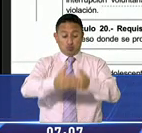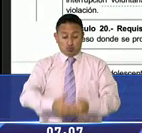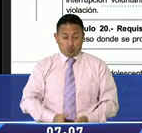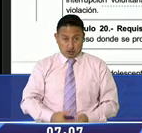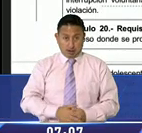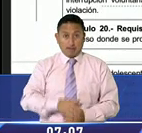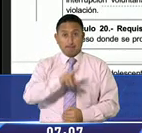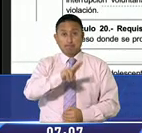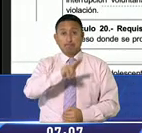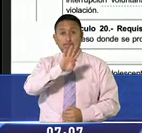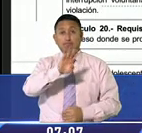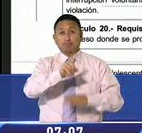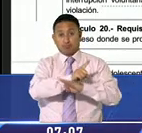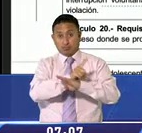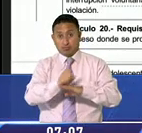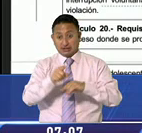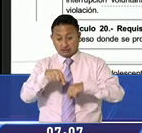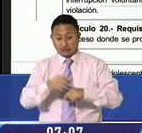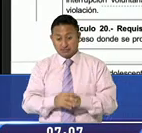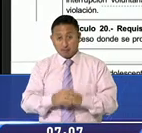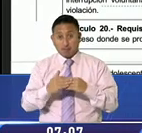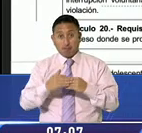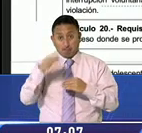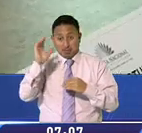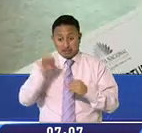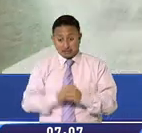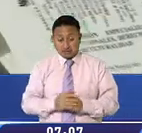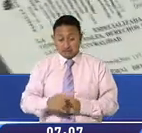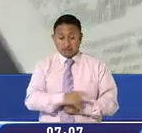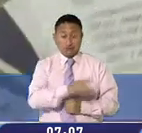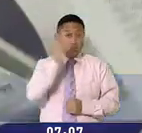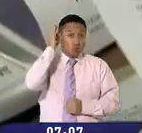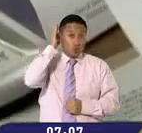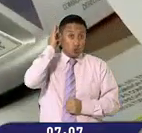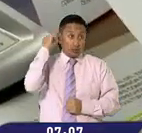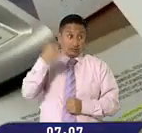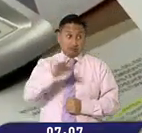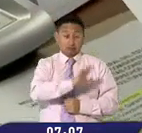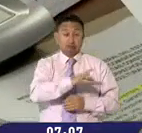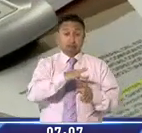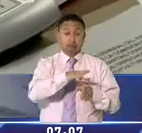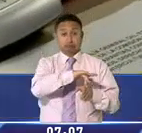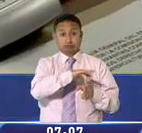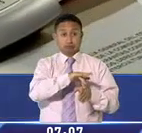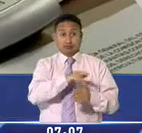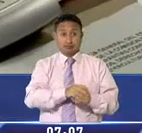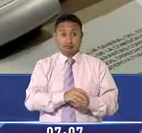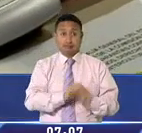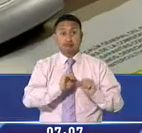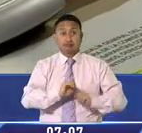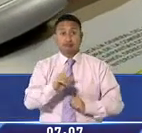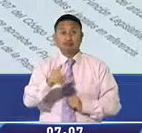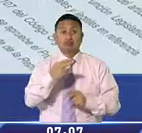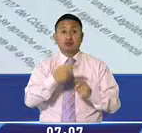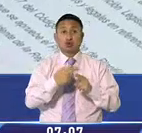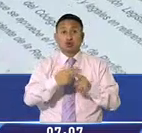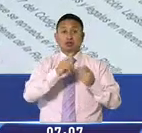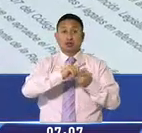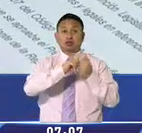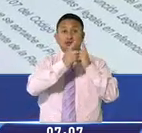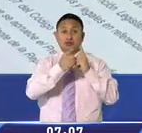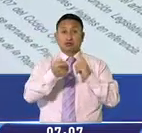riesgo la vida de la mujer. Durante el debate también se modificó el nombre del proyecto denominándose Ley Orgánica